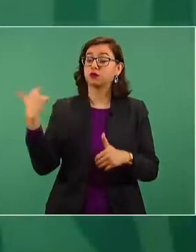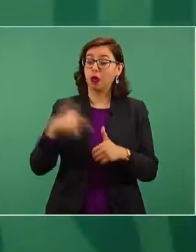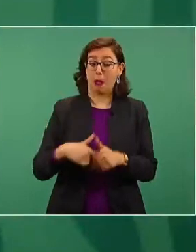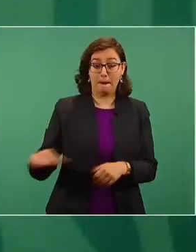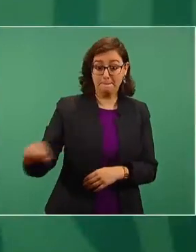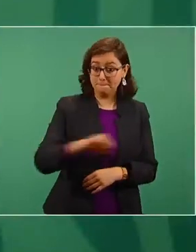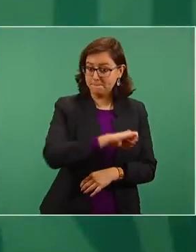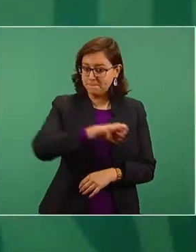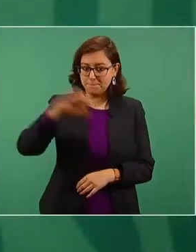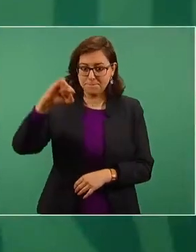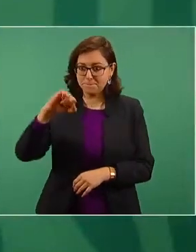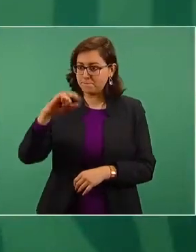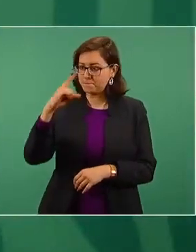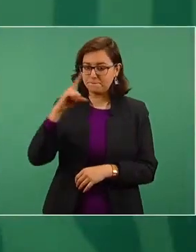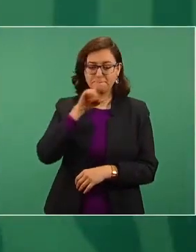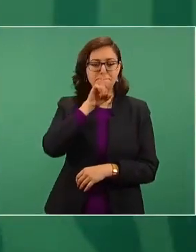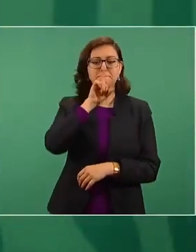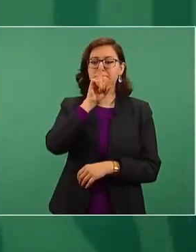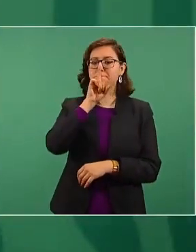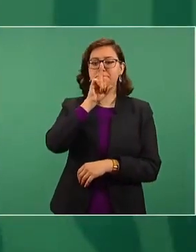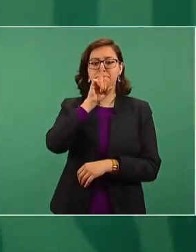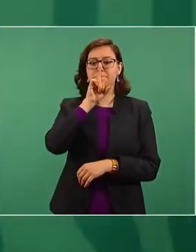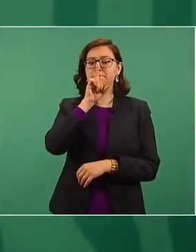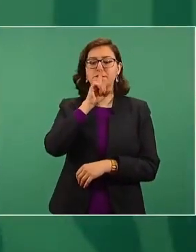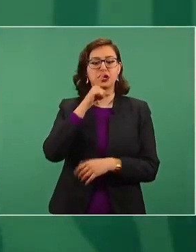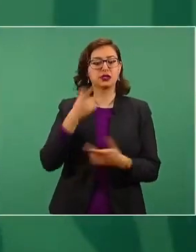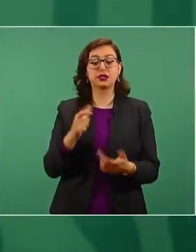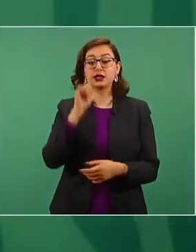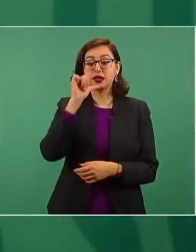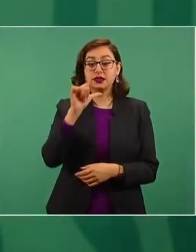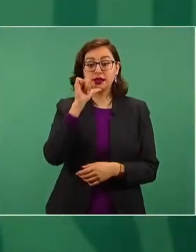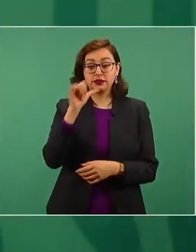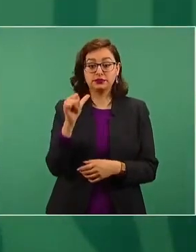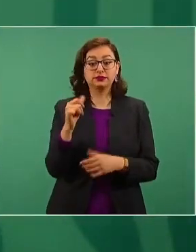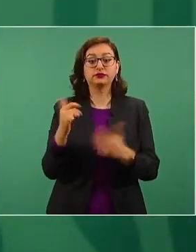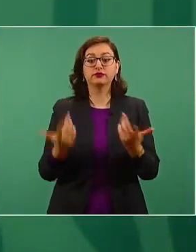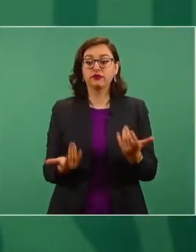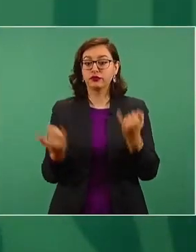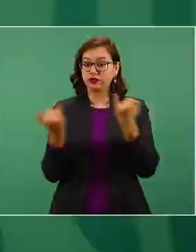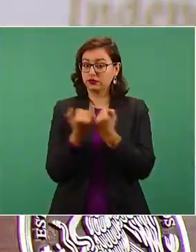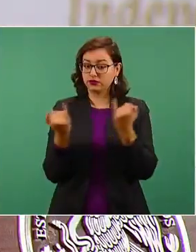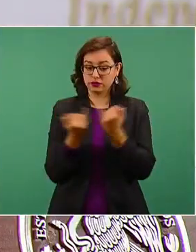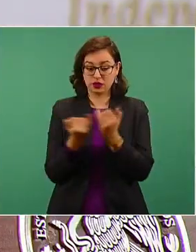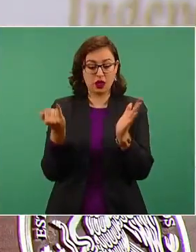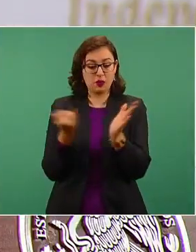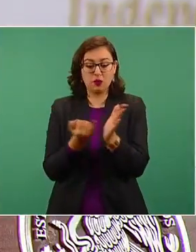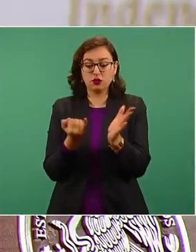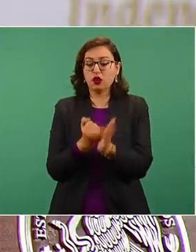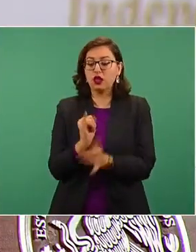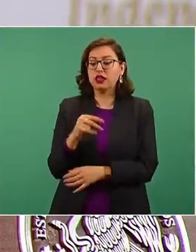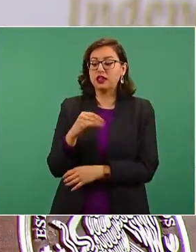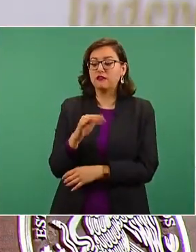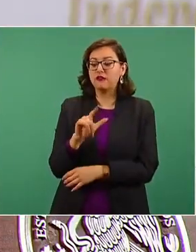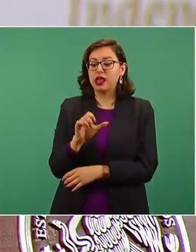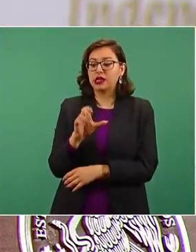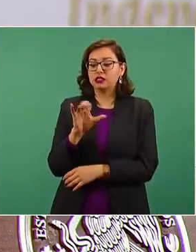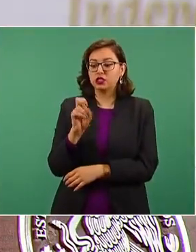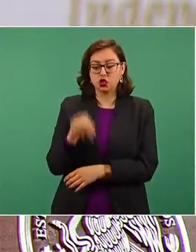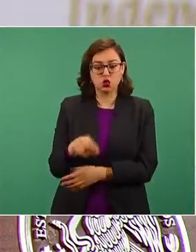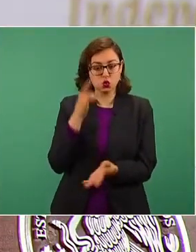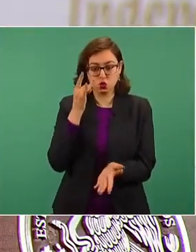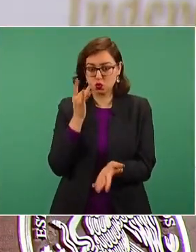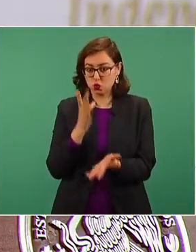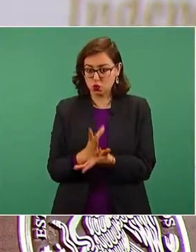de los combustibles, estén por debajo o igual al promedio de la inflación, tomando como partida los